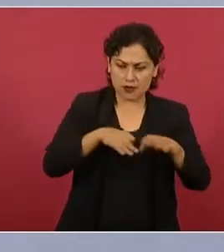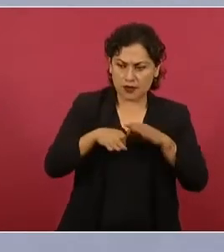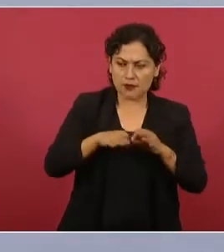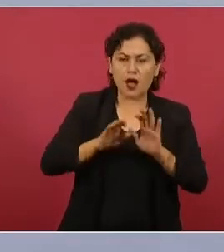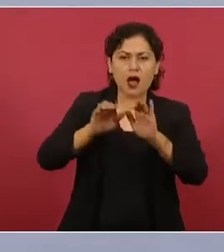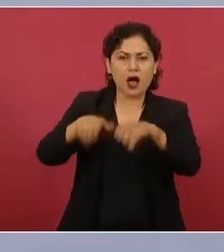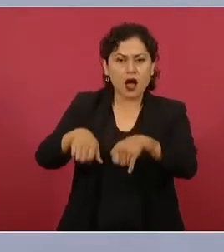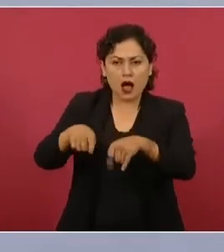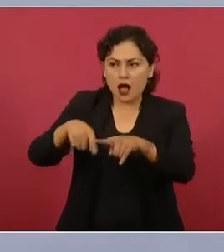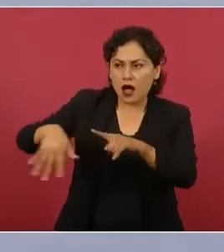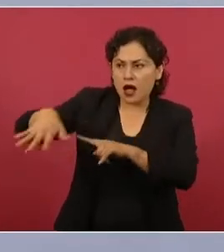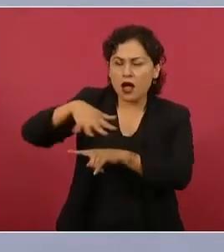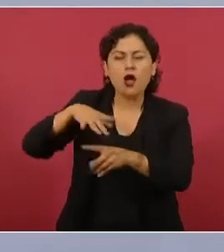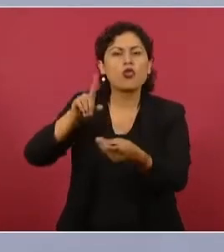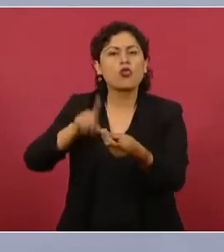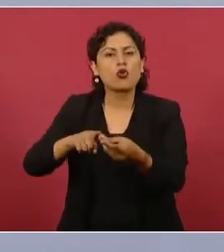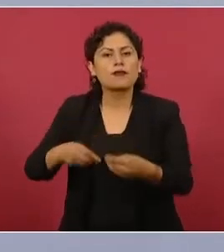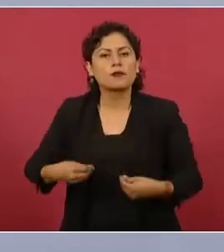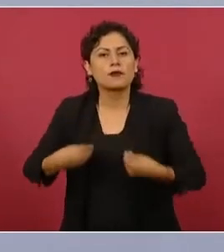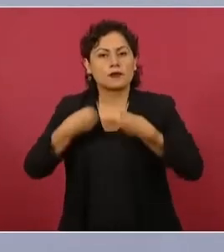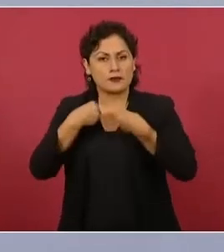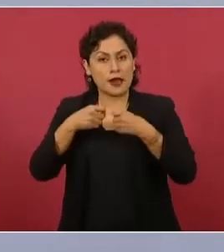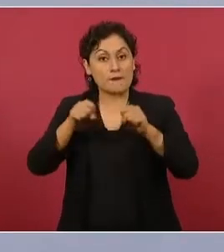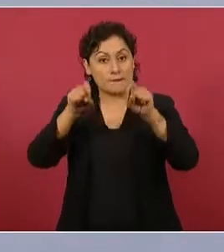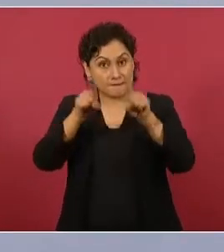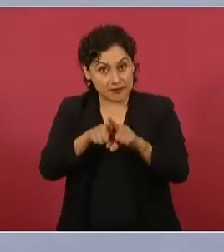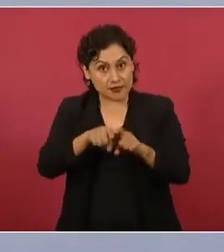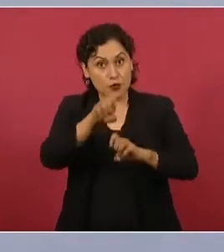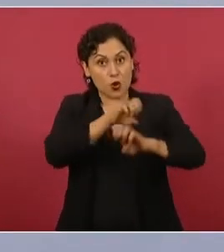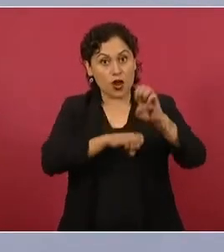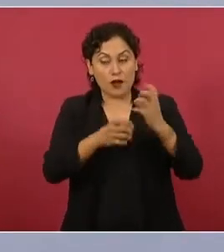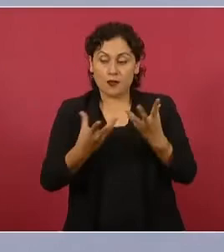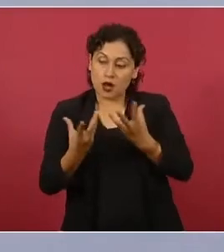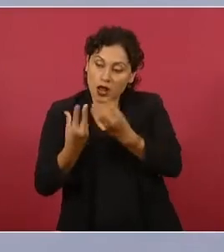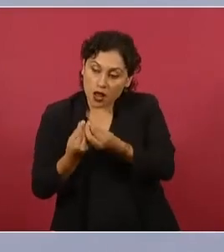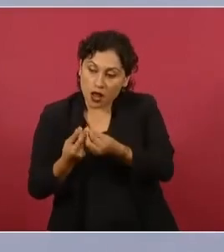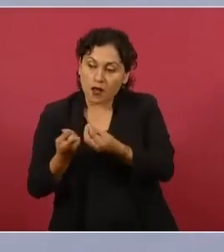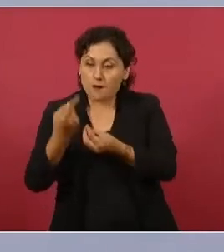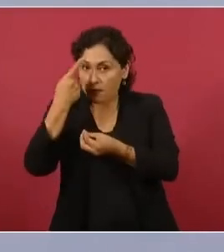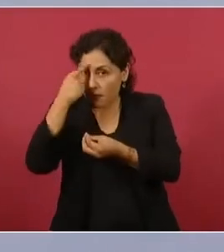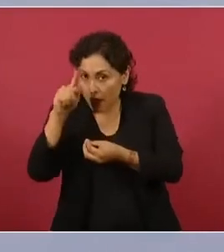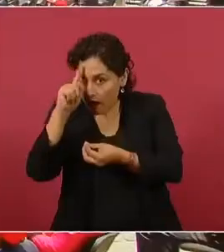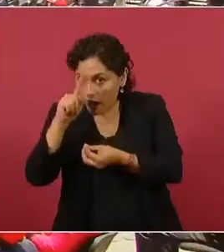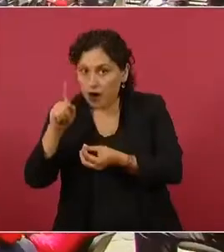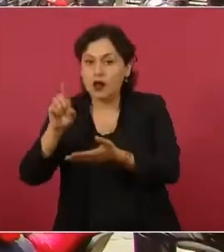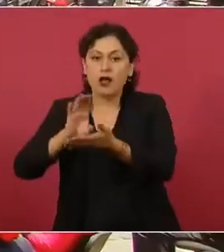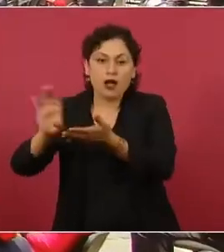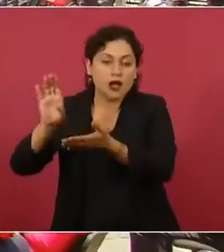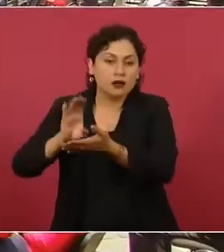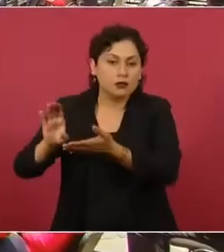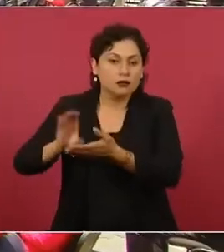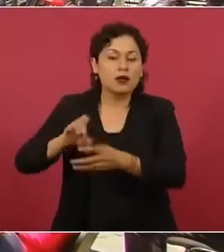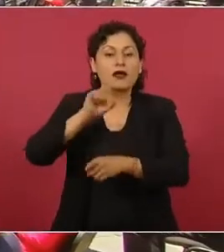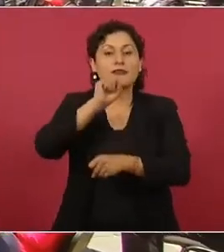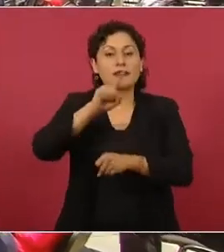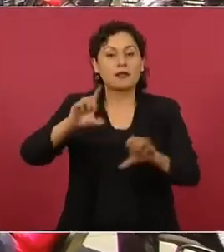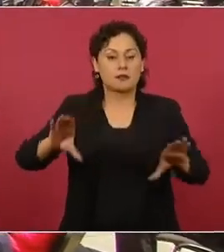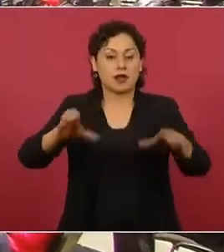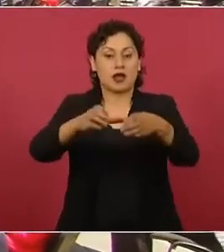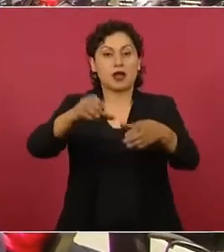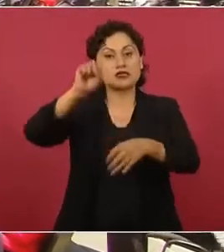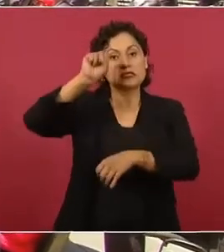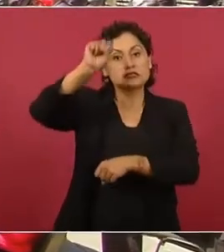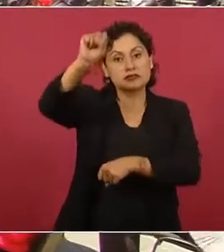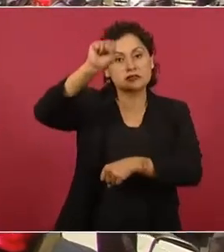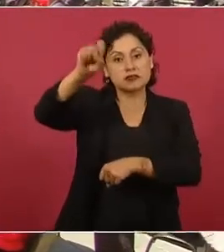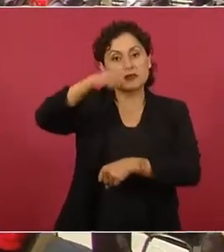el momento, las empresas acompañen al empleado en cada operación de crédito. También necesitamos sindicatos que no cesen en